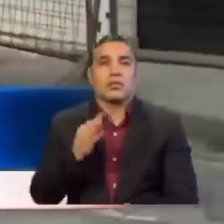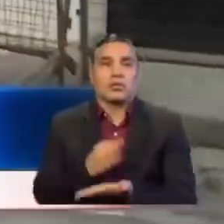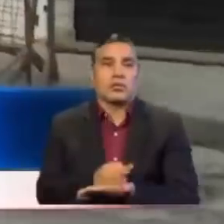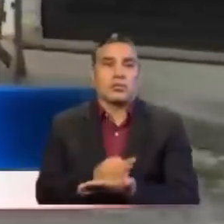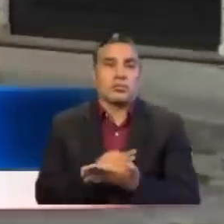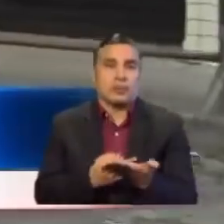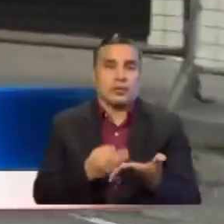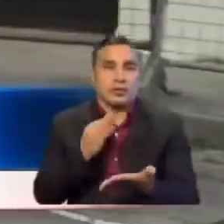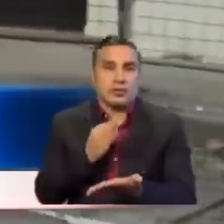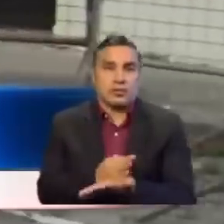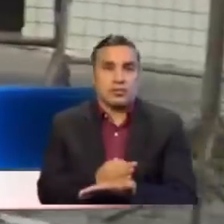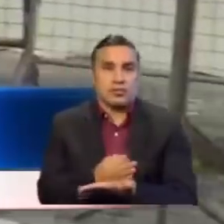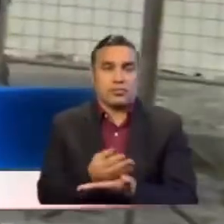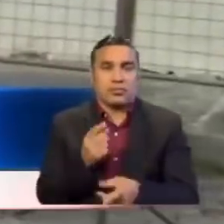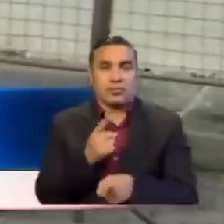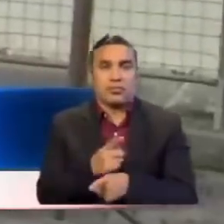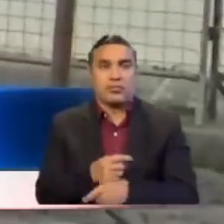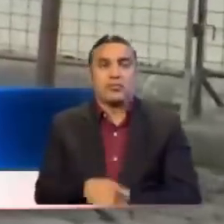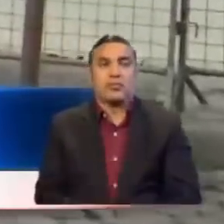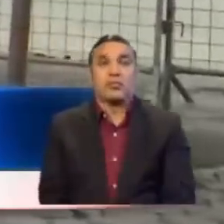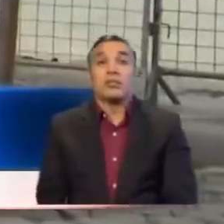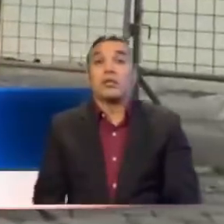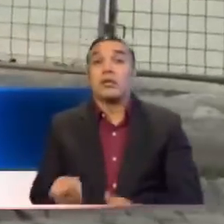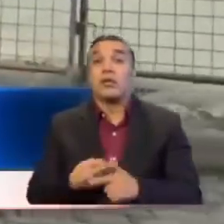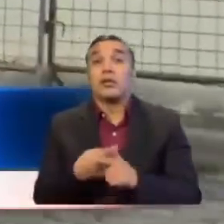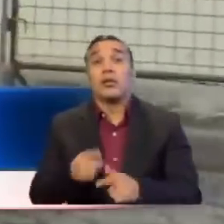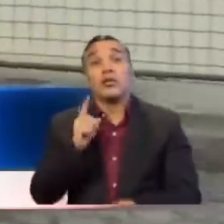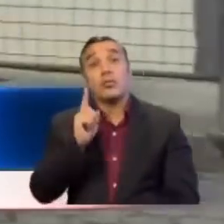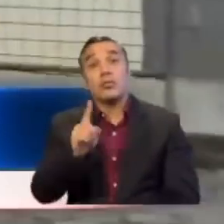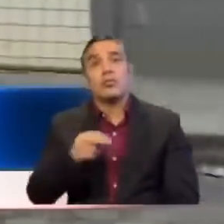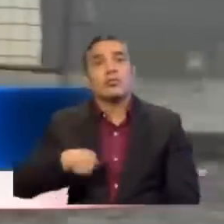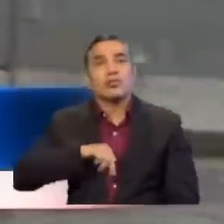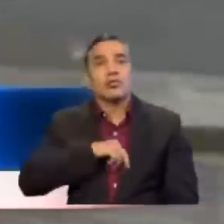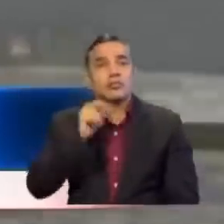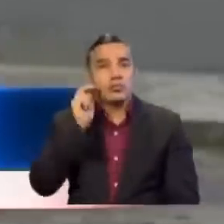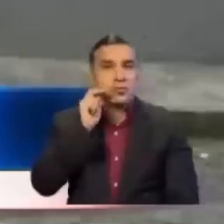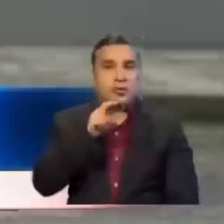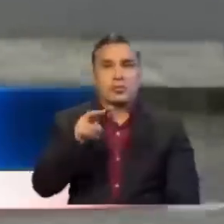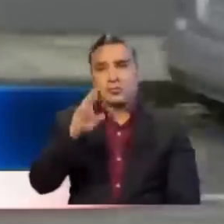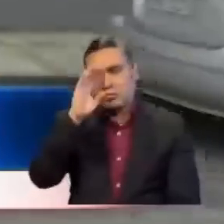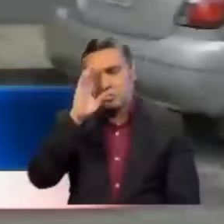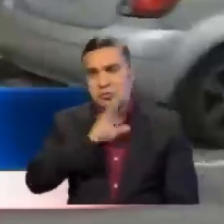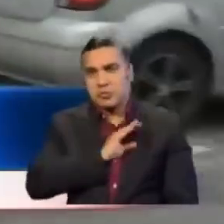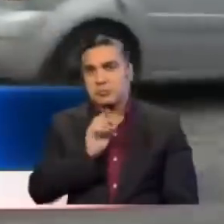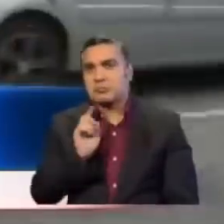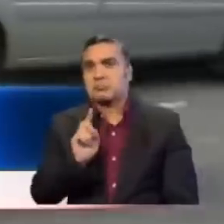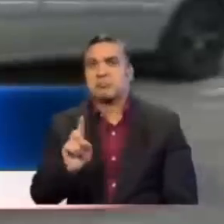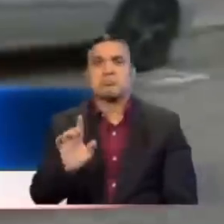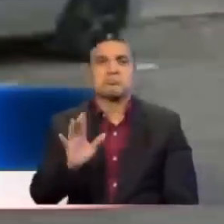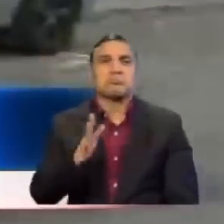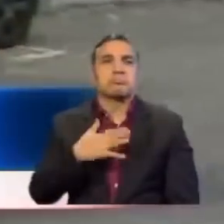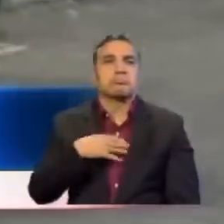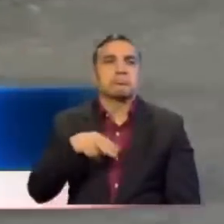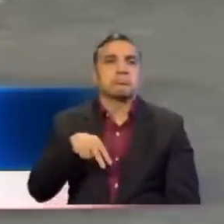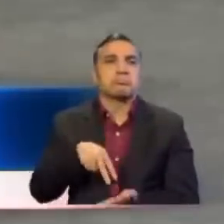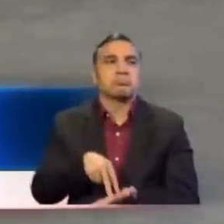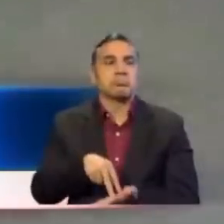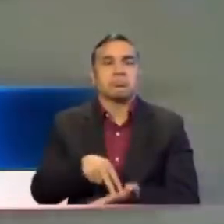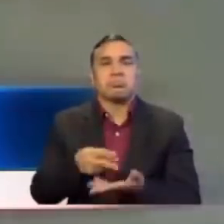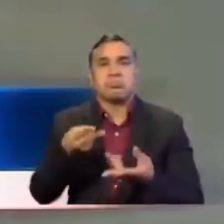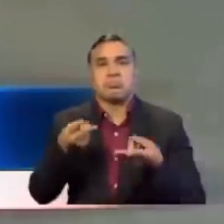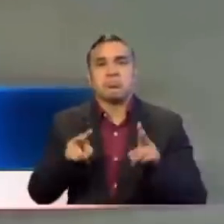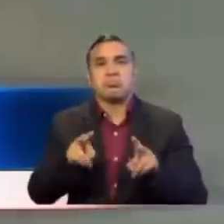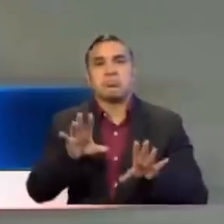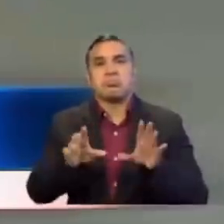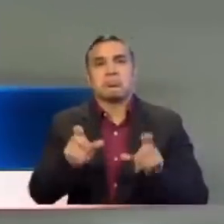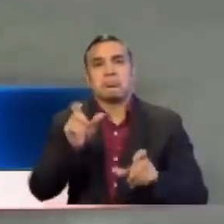Cotopaxi, el centro de detención de Latacunga. Entonces, por eso podemos observar presencia de Policía Nacional, presencia de los señores